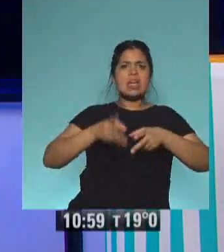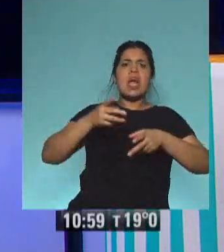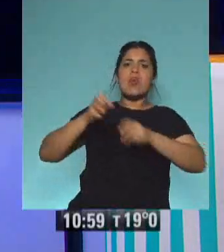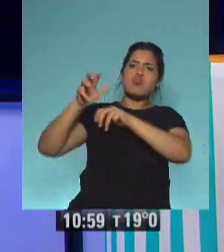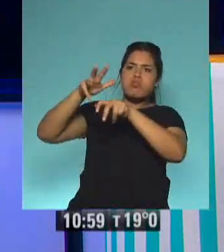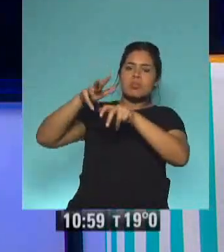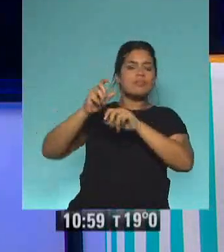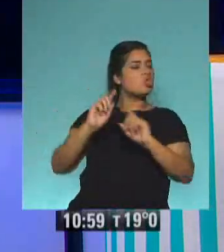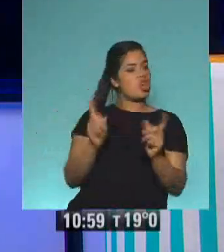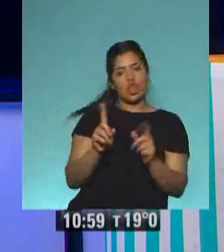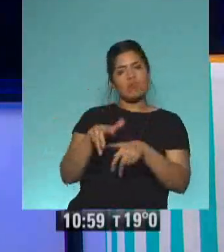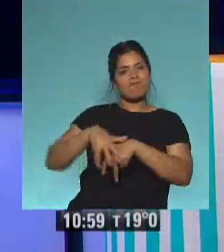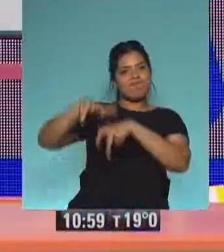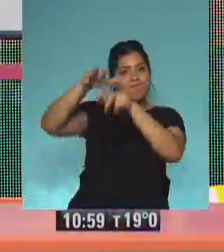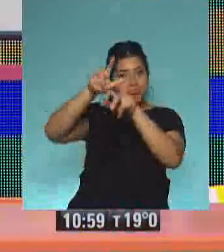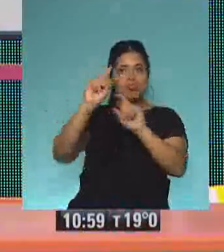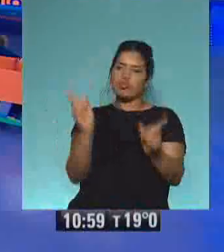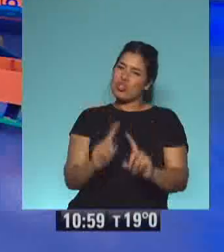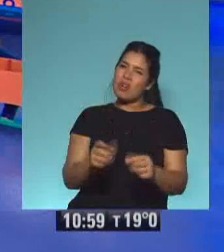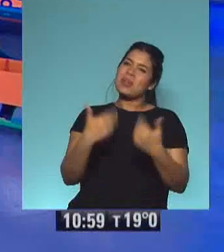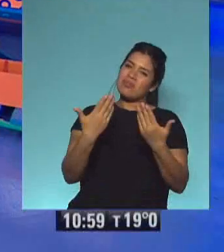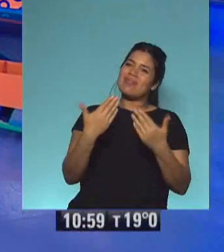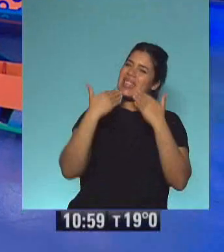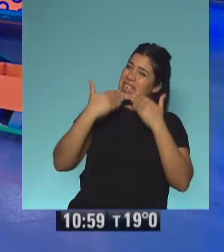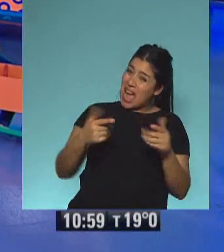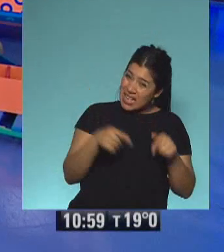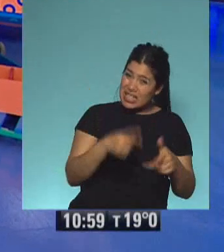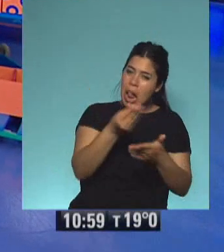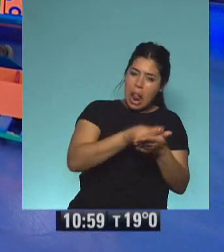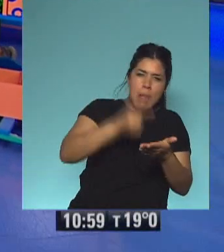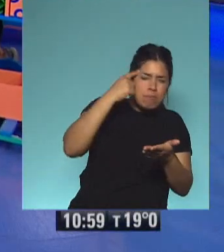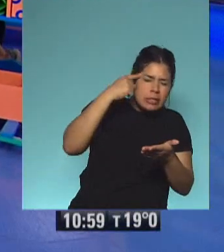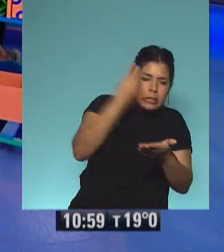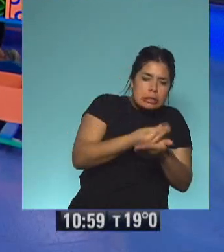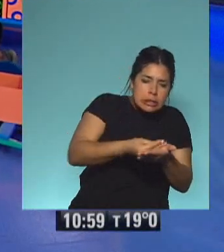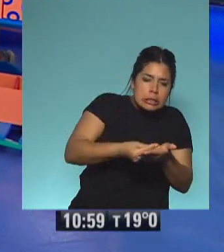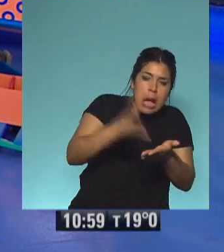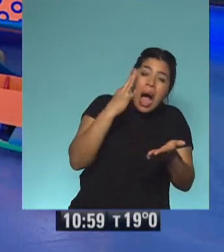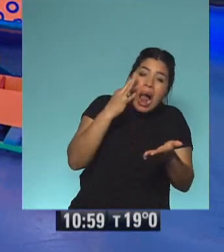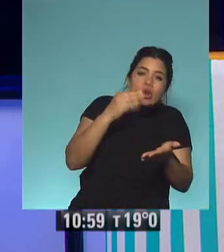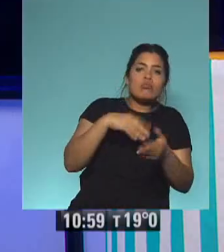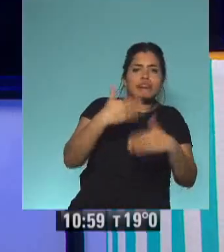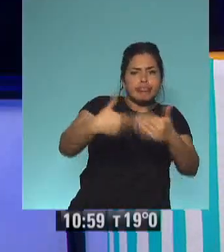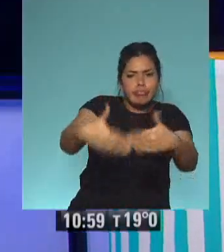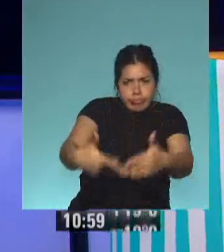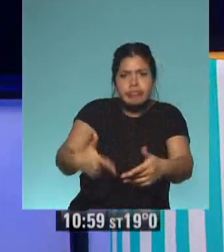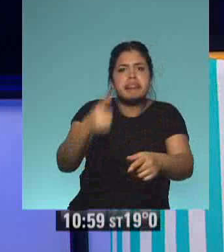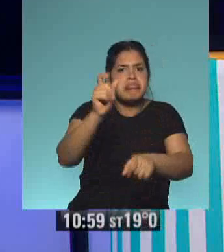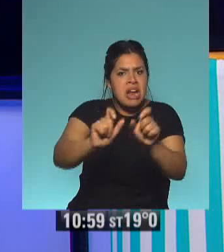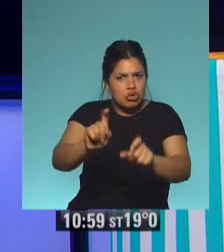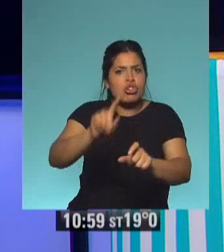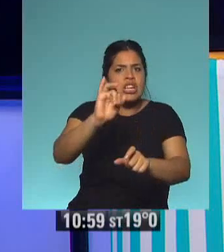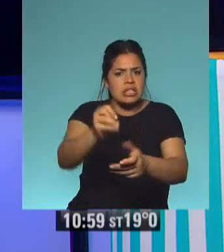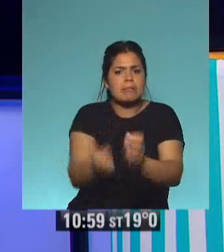no volaban. O sea, las gracias a sus diseños fueron muy buenas ideas para después construir máquinas que volaban. Bueno, ahora me seguís contando. Sí.